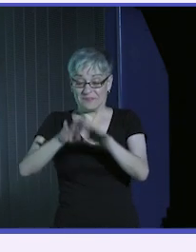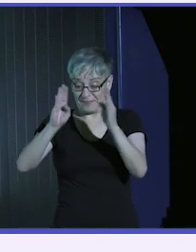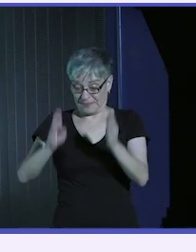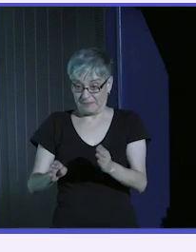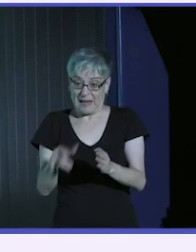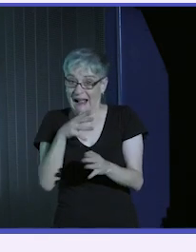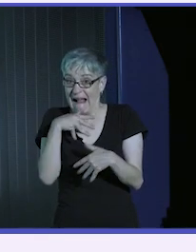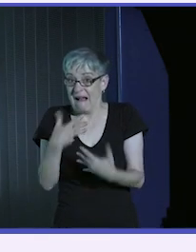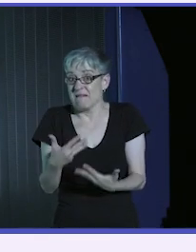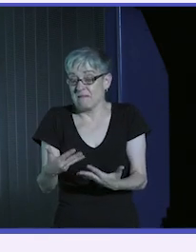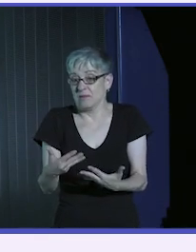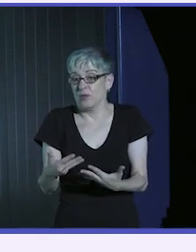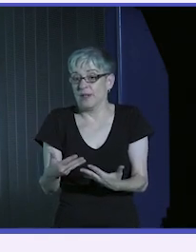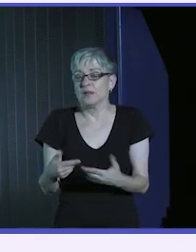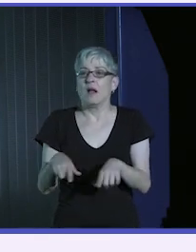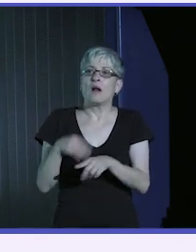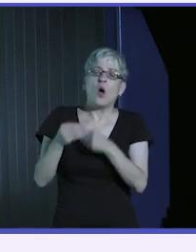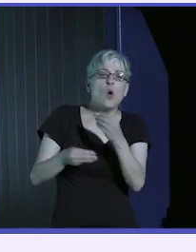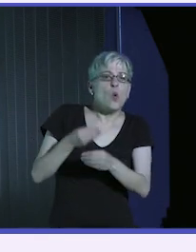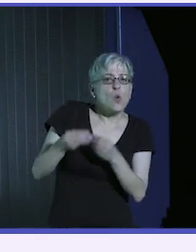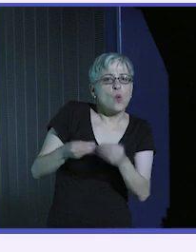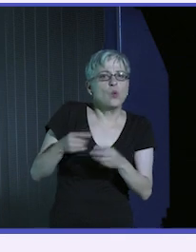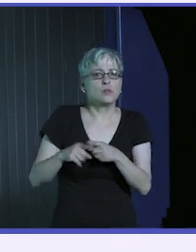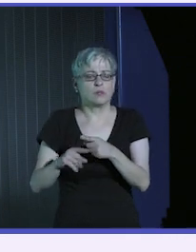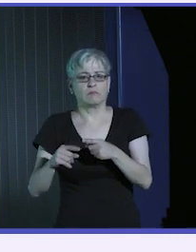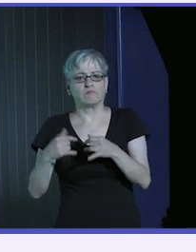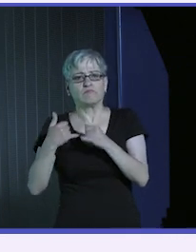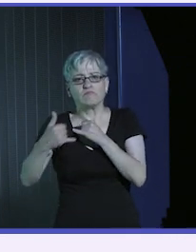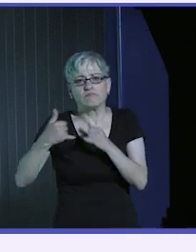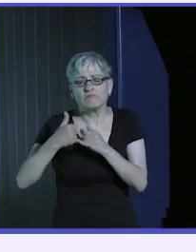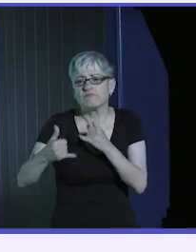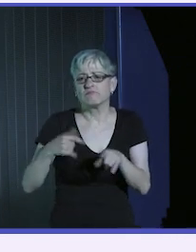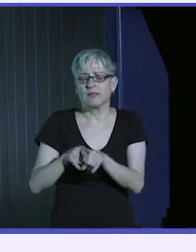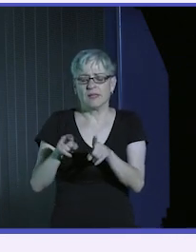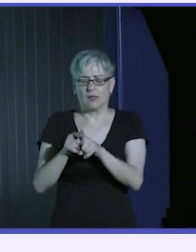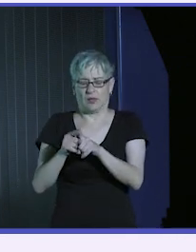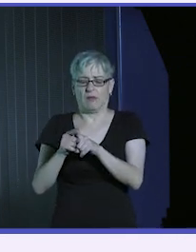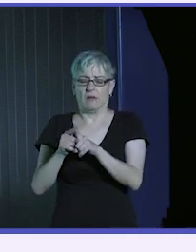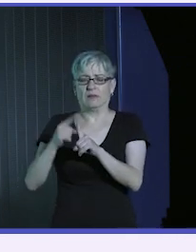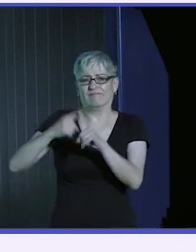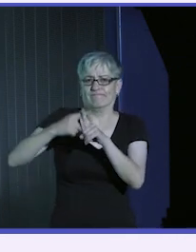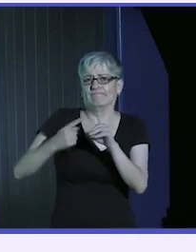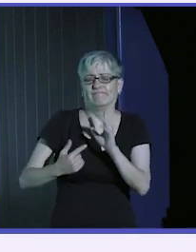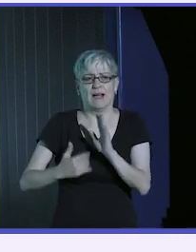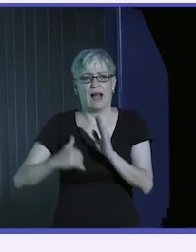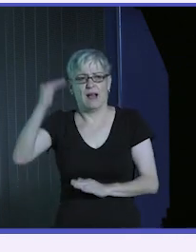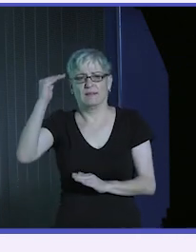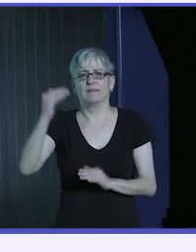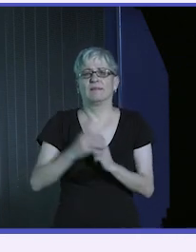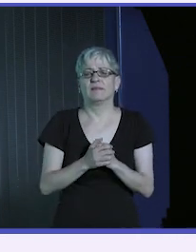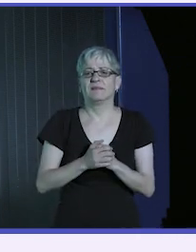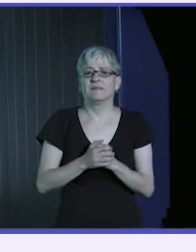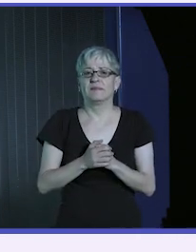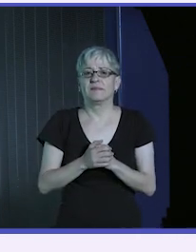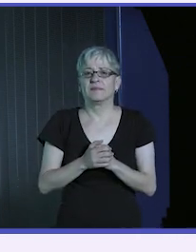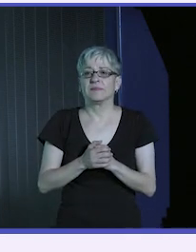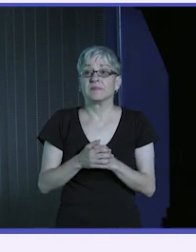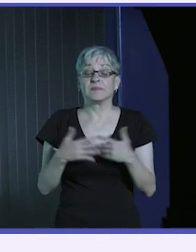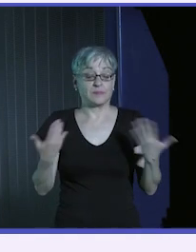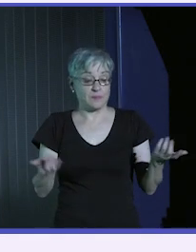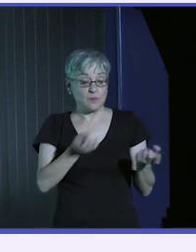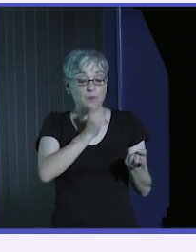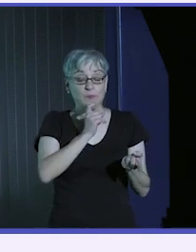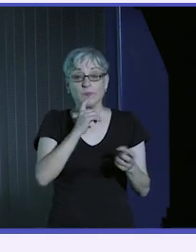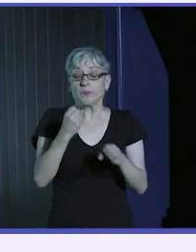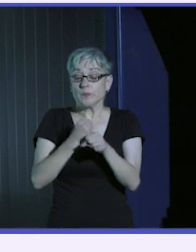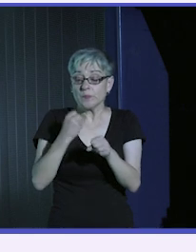usar superconductores y también necesitan una refrigeración altísima. Entonces, también para ver cómo trabajamos